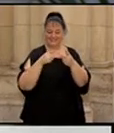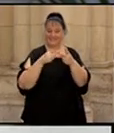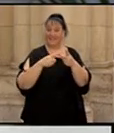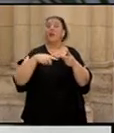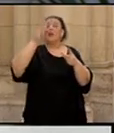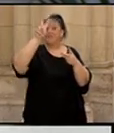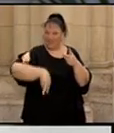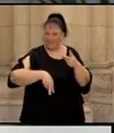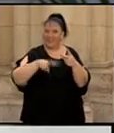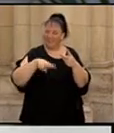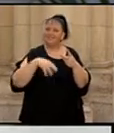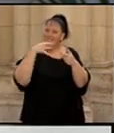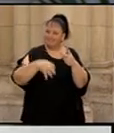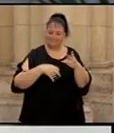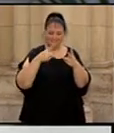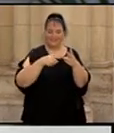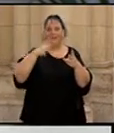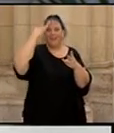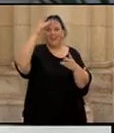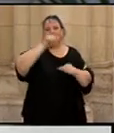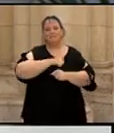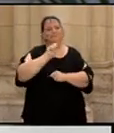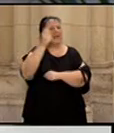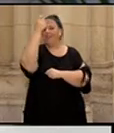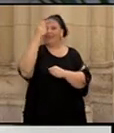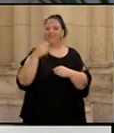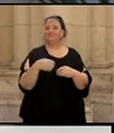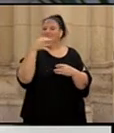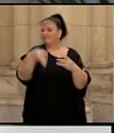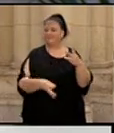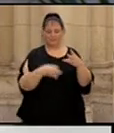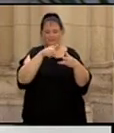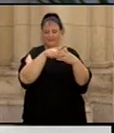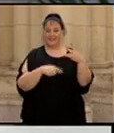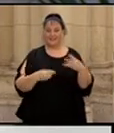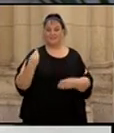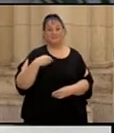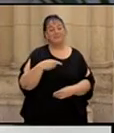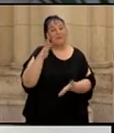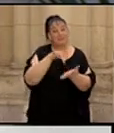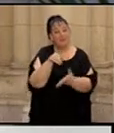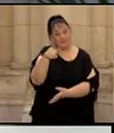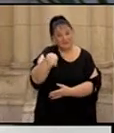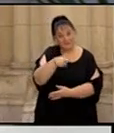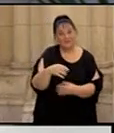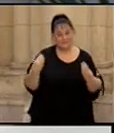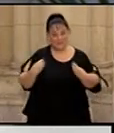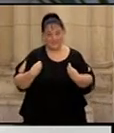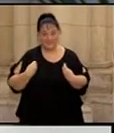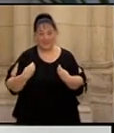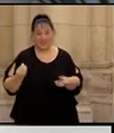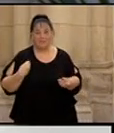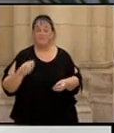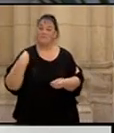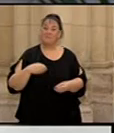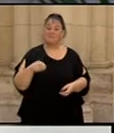verdad y con la esperanza. Esto que habéis vivido vosotros, esto que